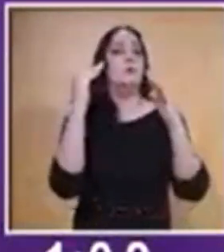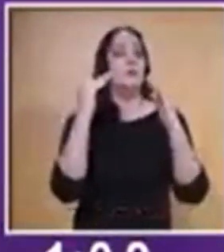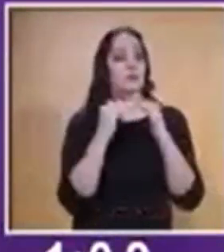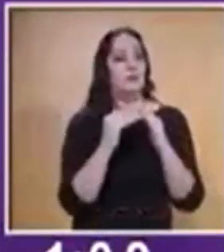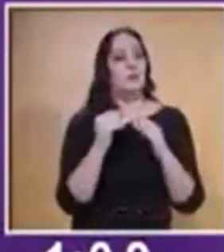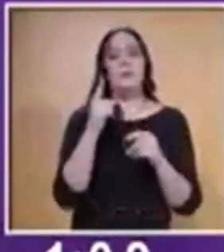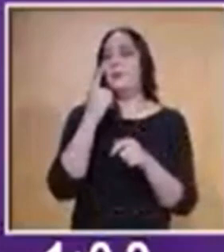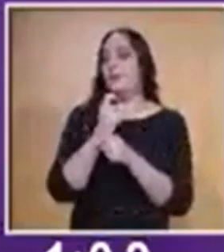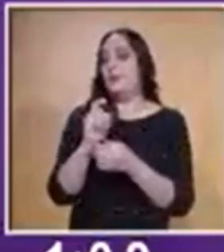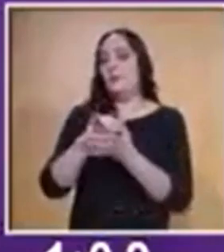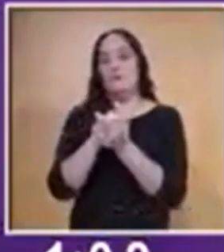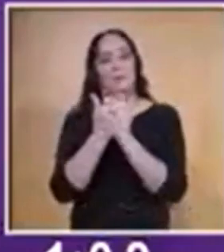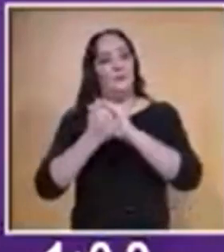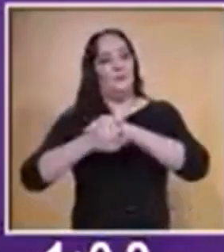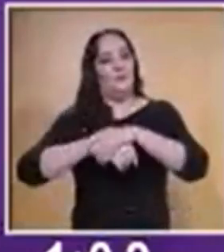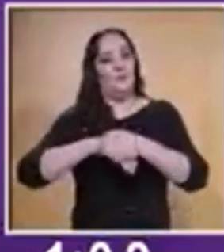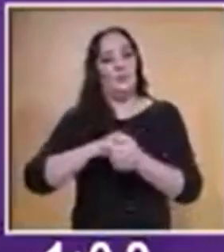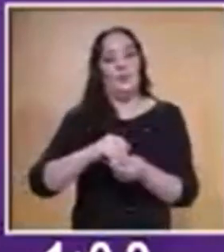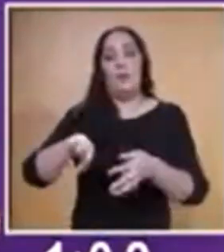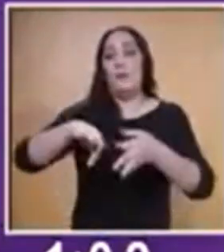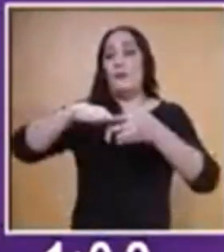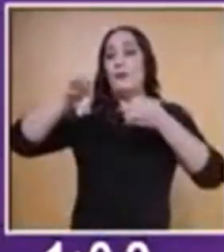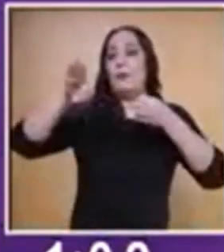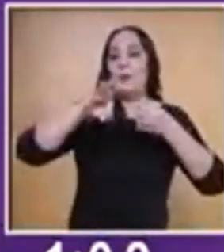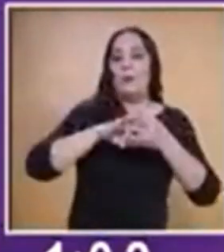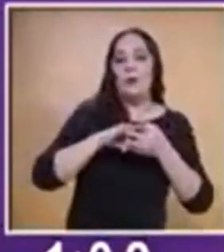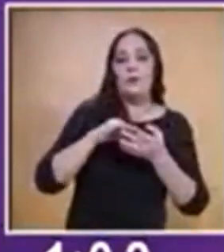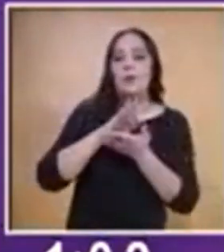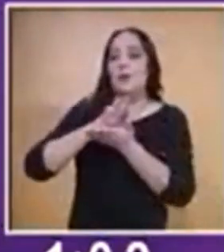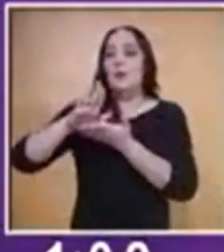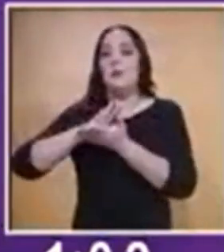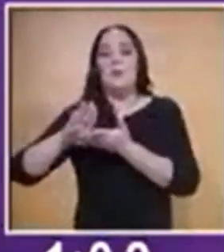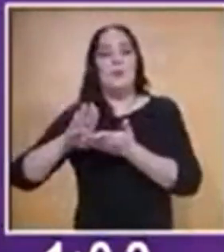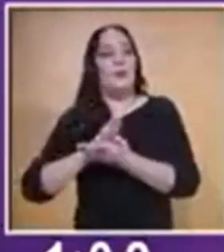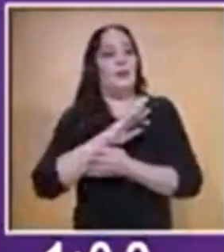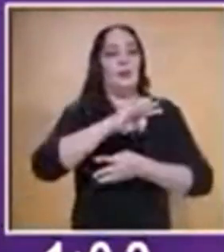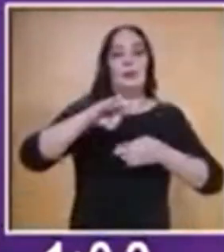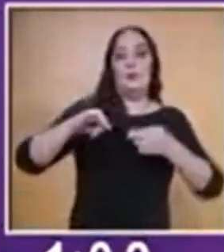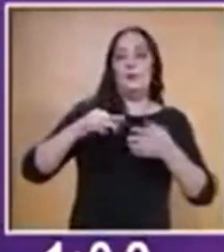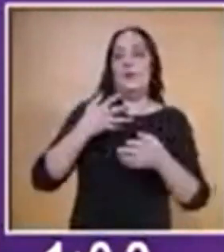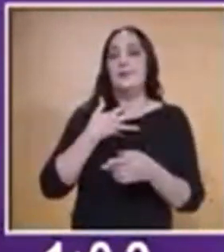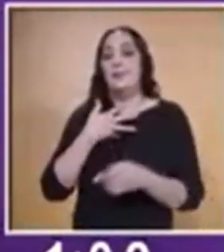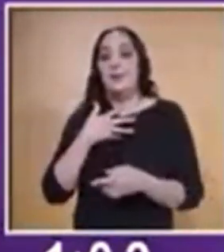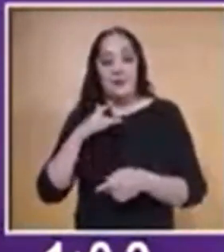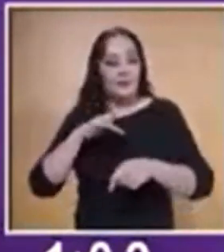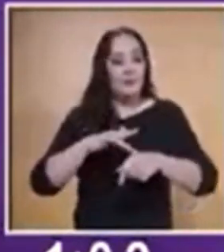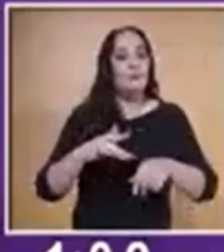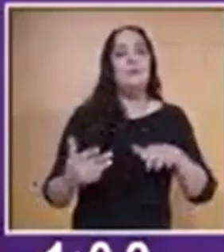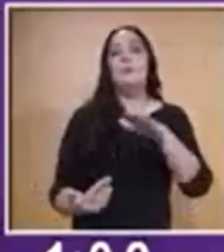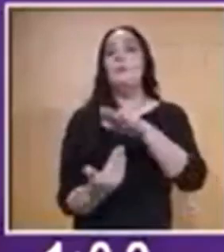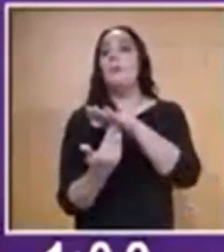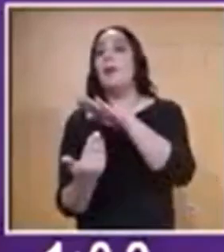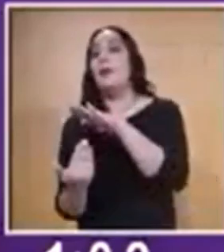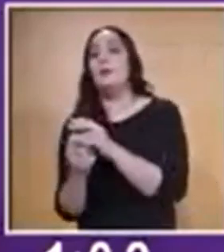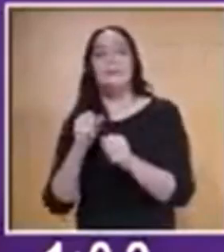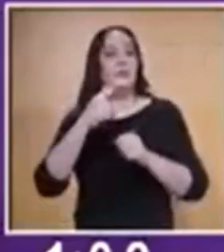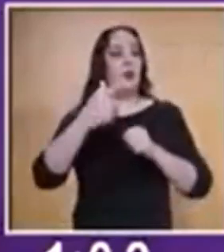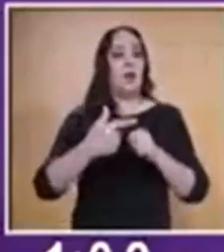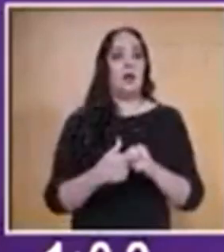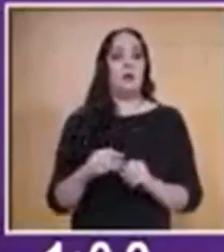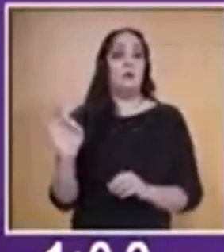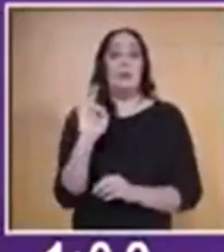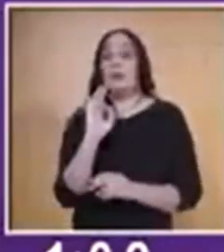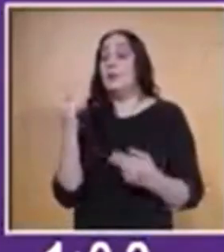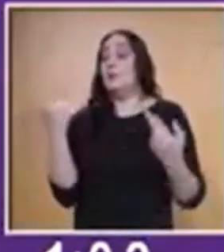lavar constantemente nuestras manos, limpiar las superficies que tengan un contacto frecuente y si es necesario que los adultos salgan de tu